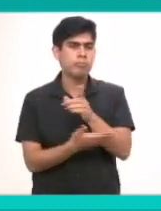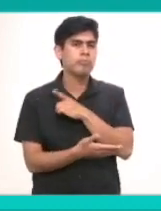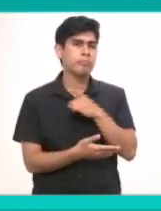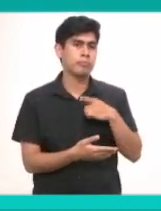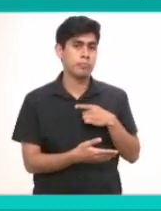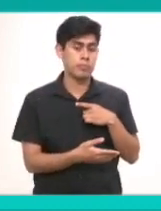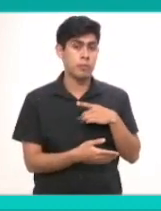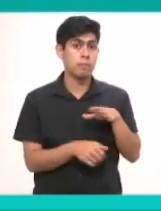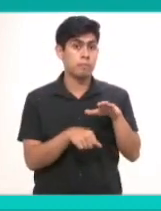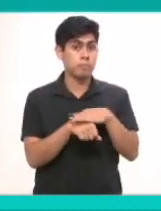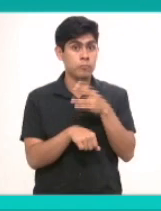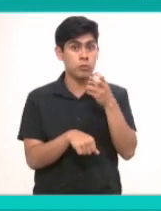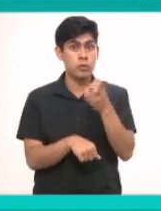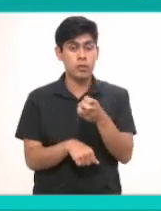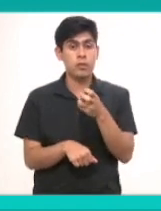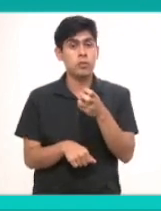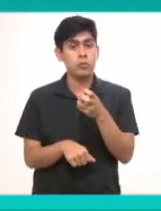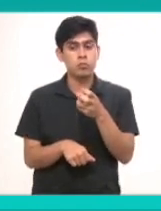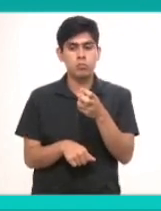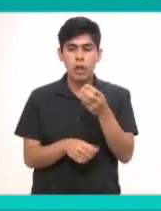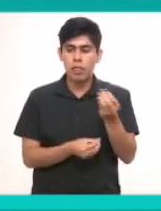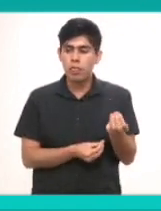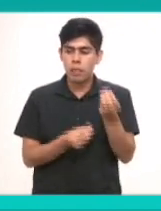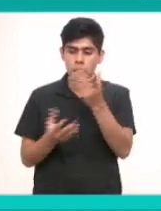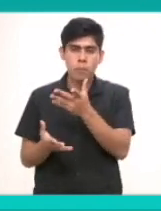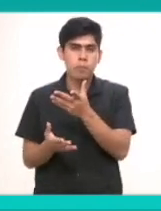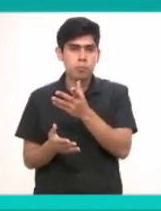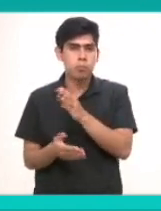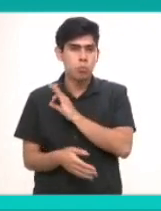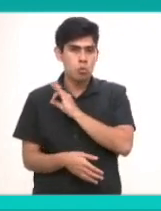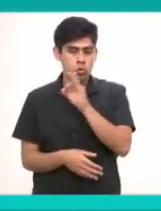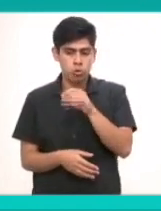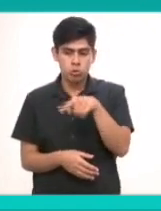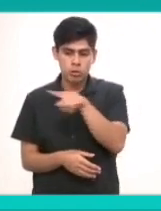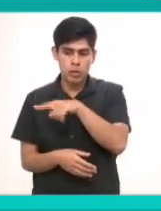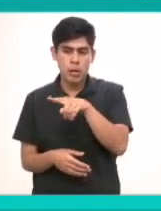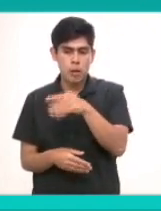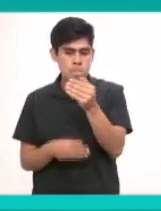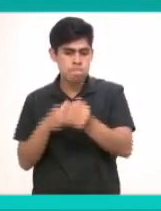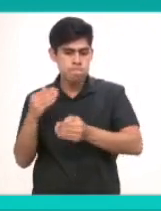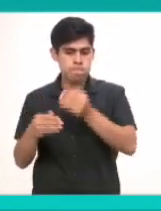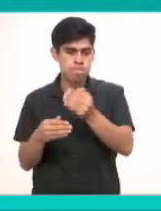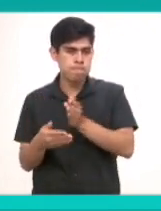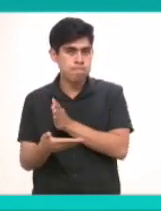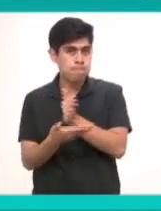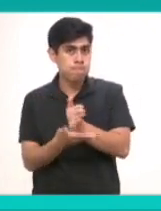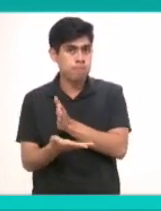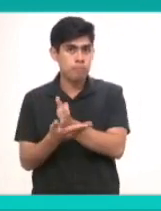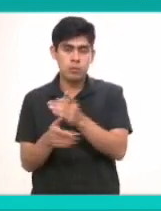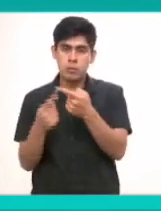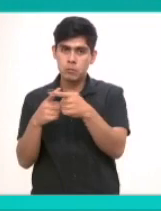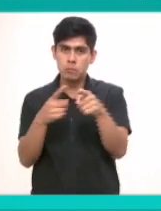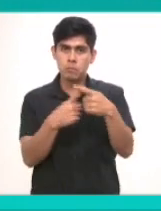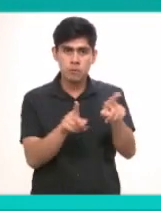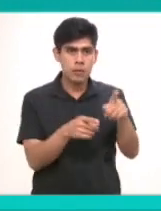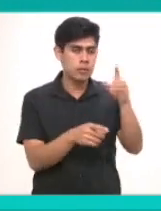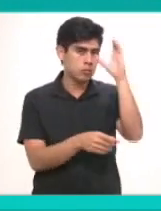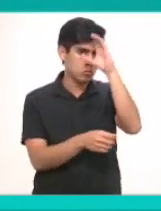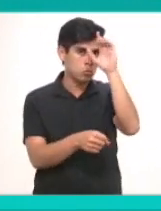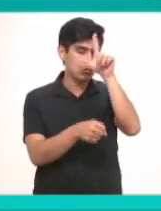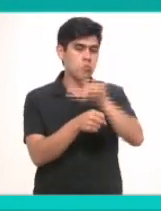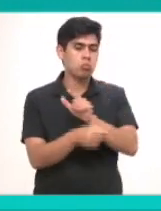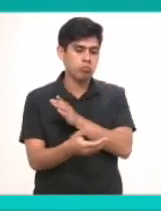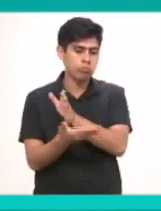para su difusión y desarrollo atendiendo a la diversidad cultural en todas sus manifestaciones y expresiones